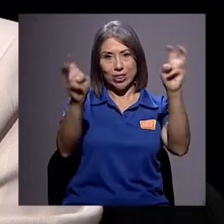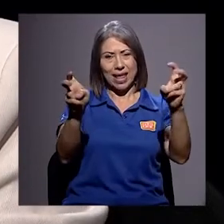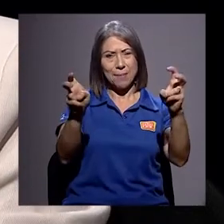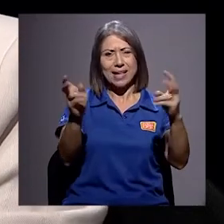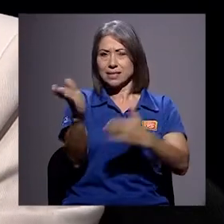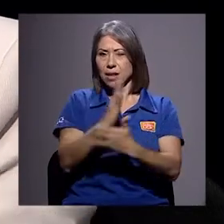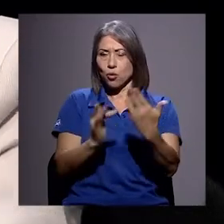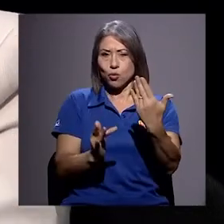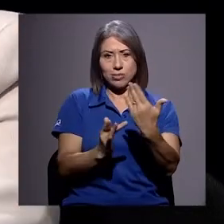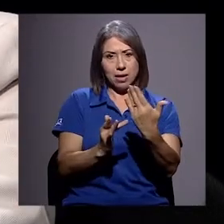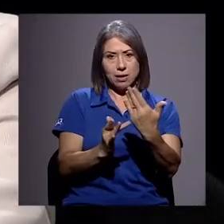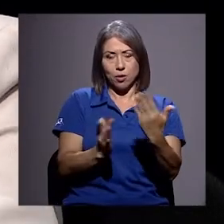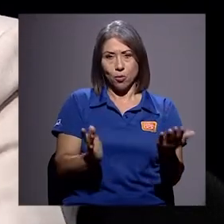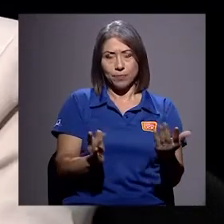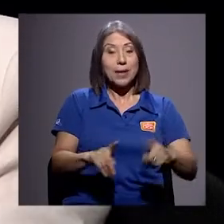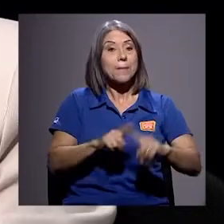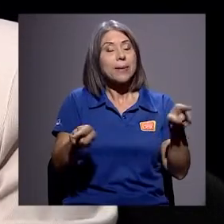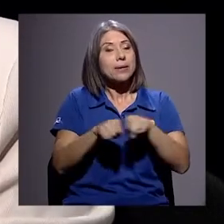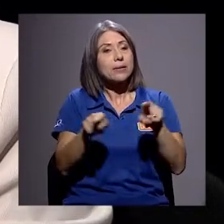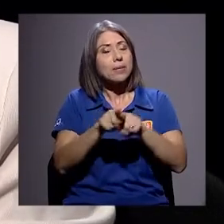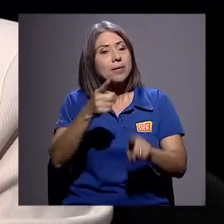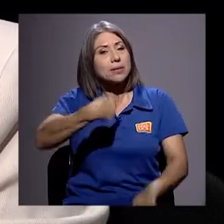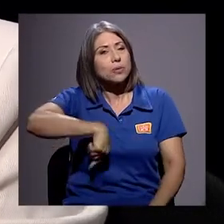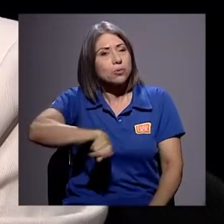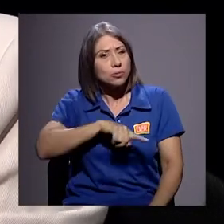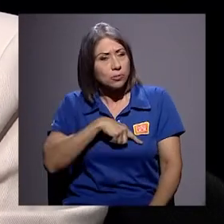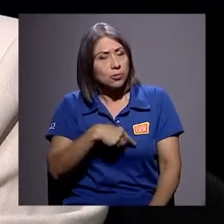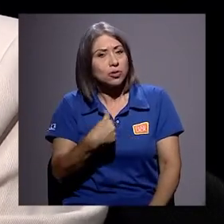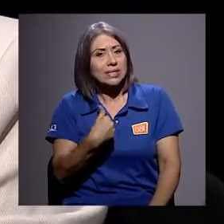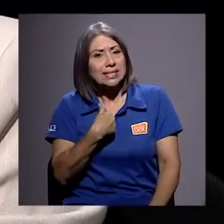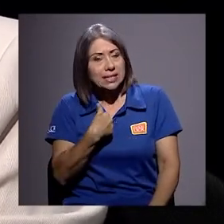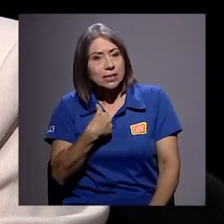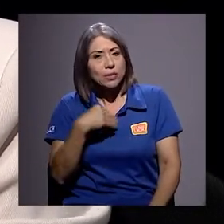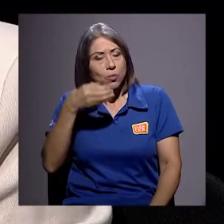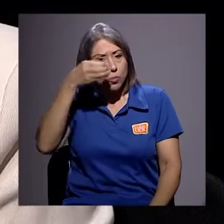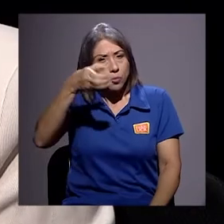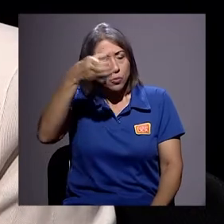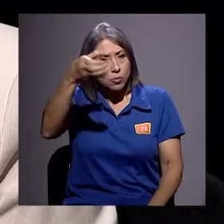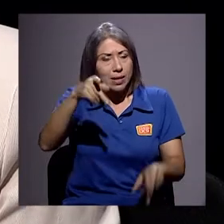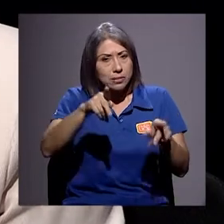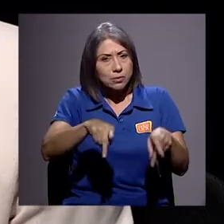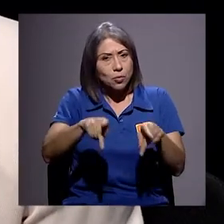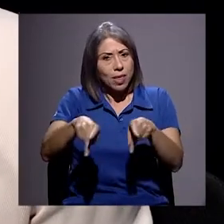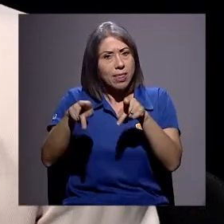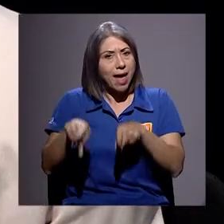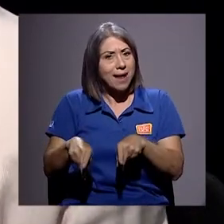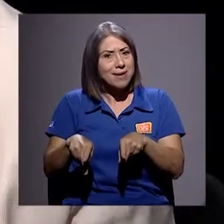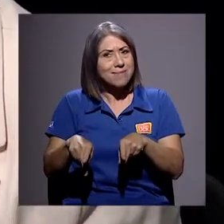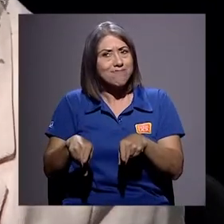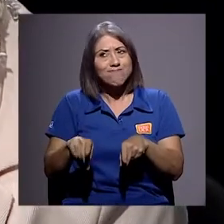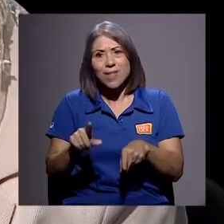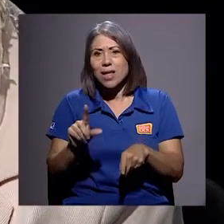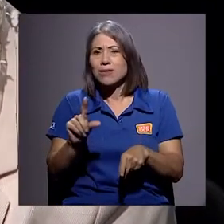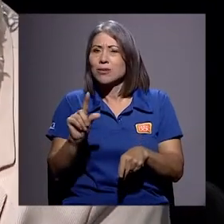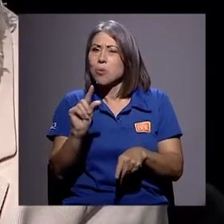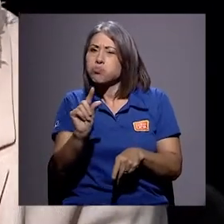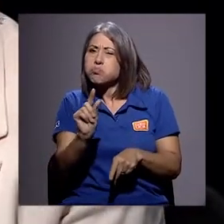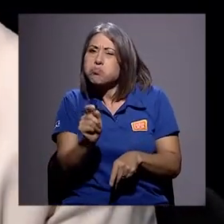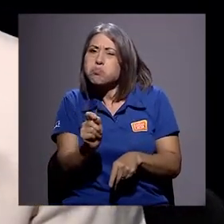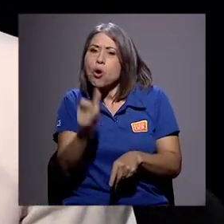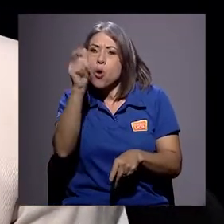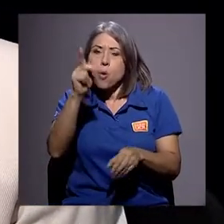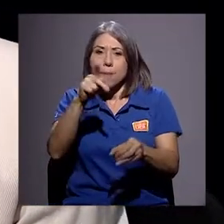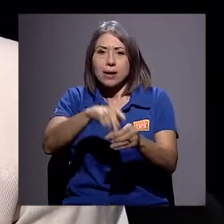verdad pero ciertamente también tenemos una una cultura ciudadana poco participativa y